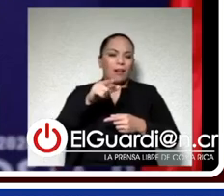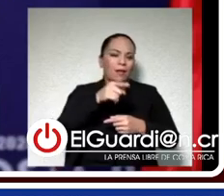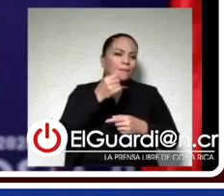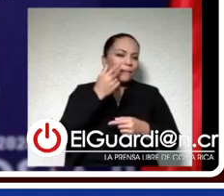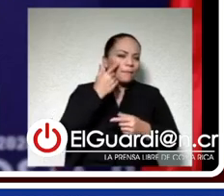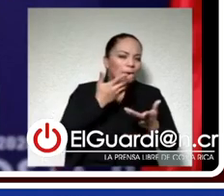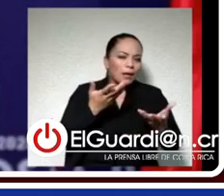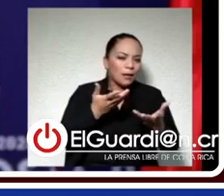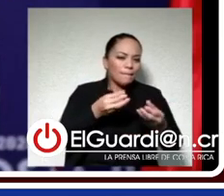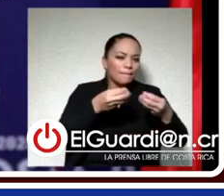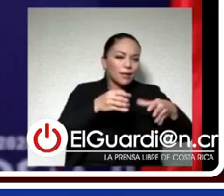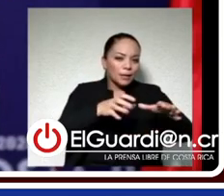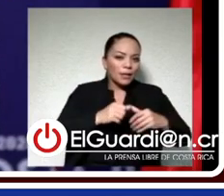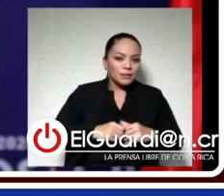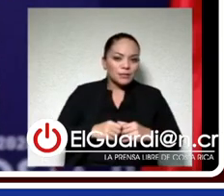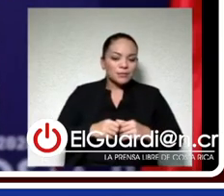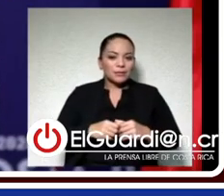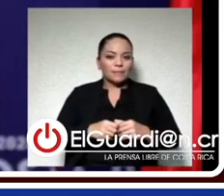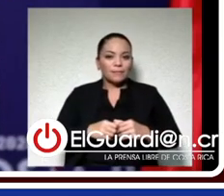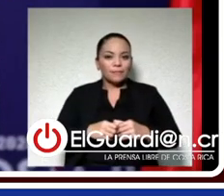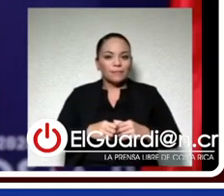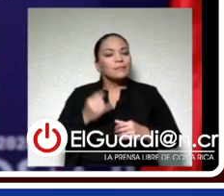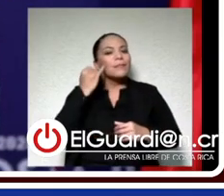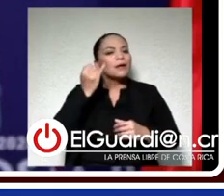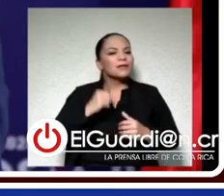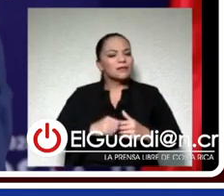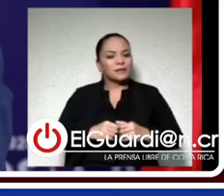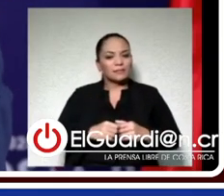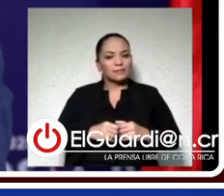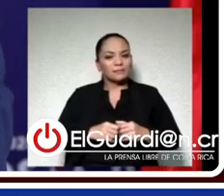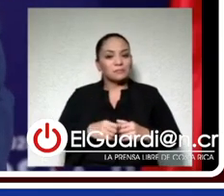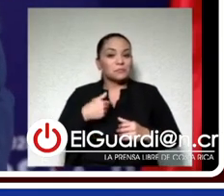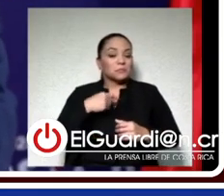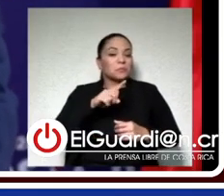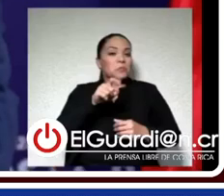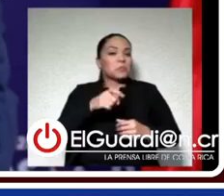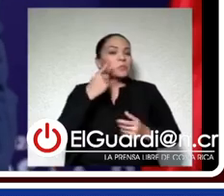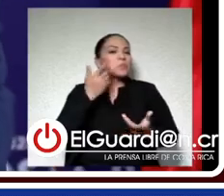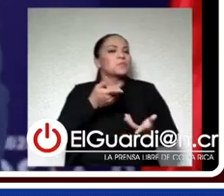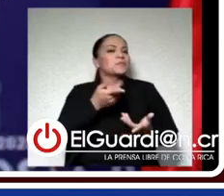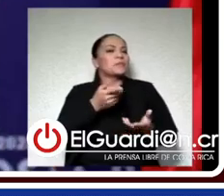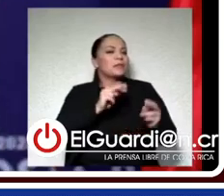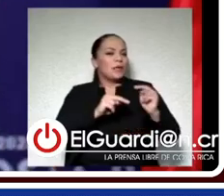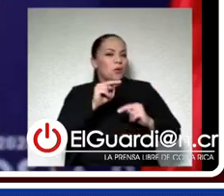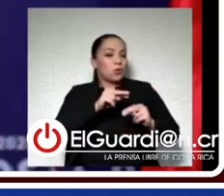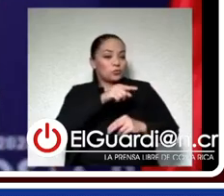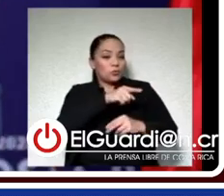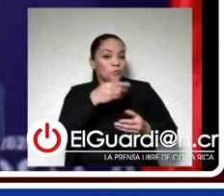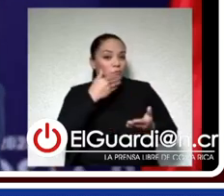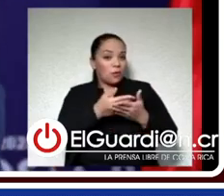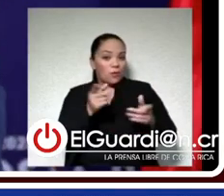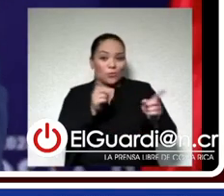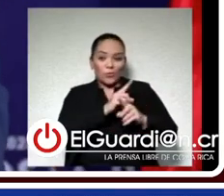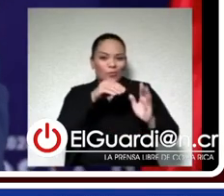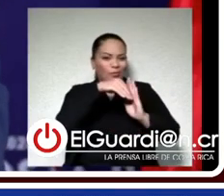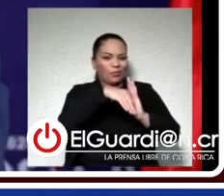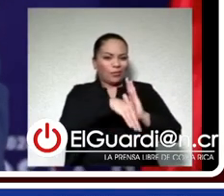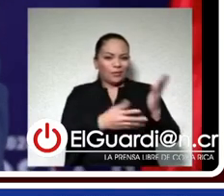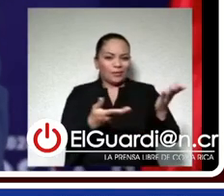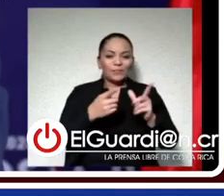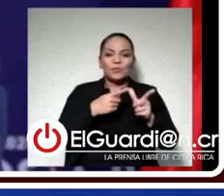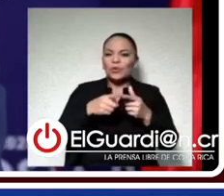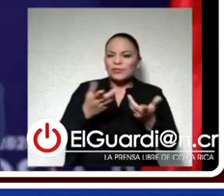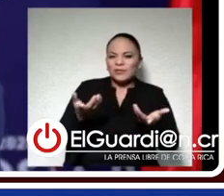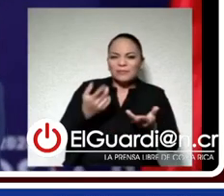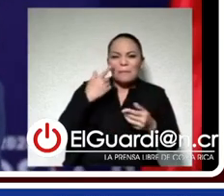De pérdida. Ese es el hueco que les dejó la operación este año. ¿Para qué? Yo me pregunto. El negocio no les está dando. Entonces, el sicariato